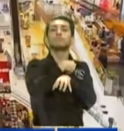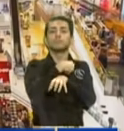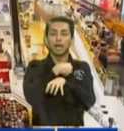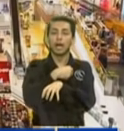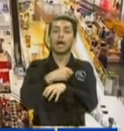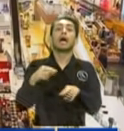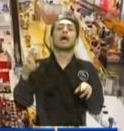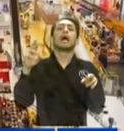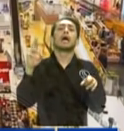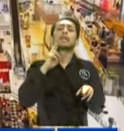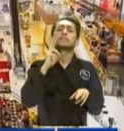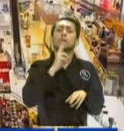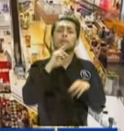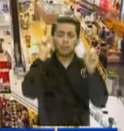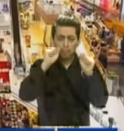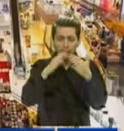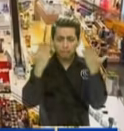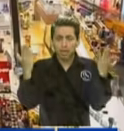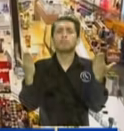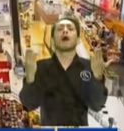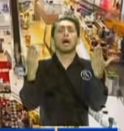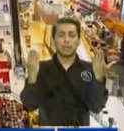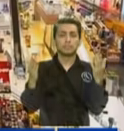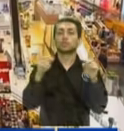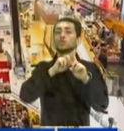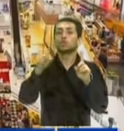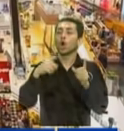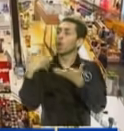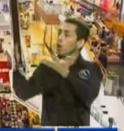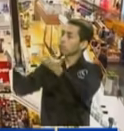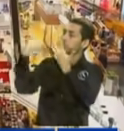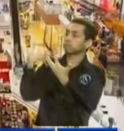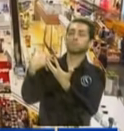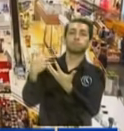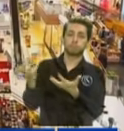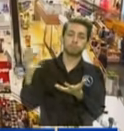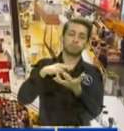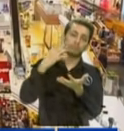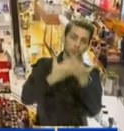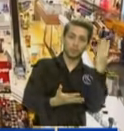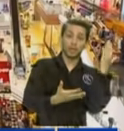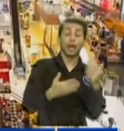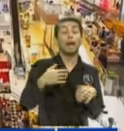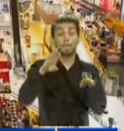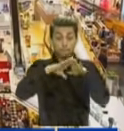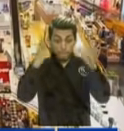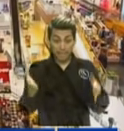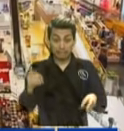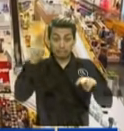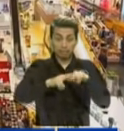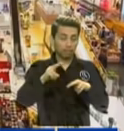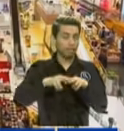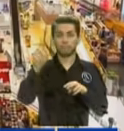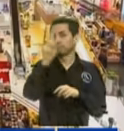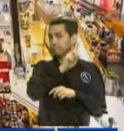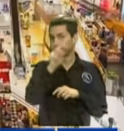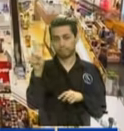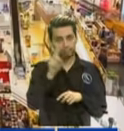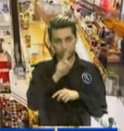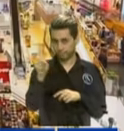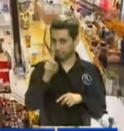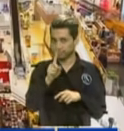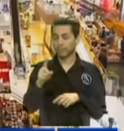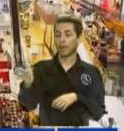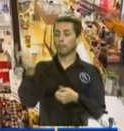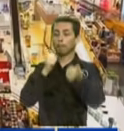abiertos, sí, siempre y cuando sea solo para llevar. No pueden haber mesas sentadas. Pues no estamos todavía en esa fase. Pero de ahí el